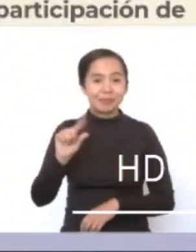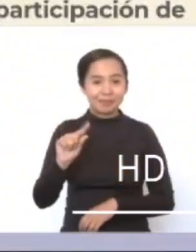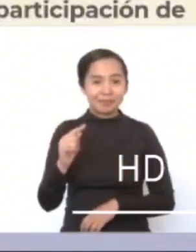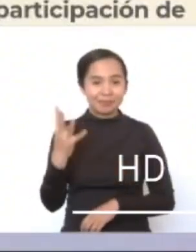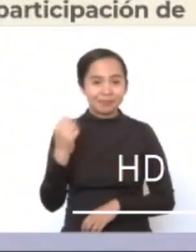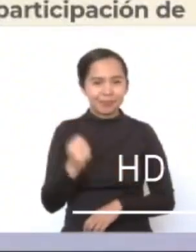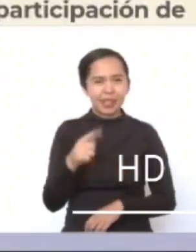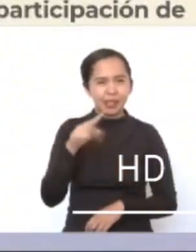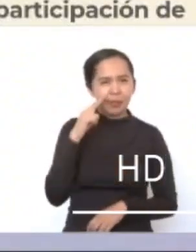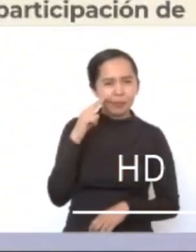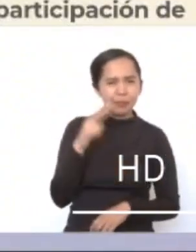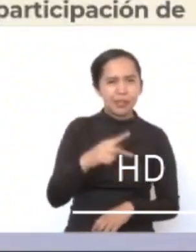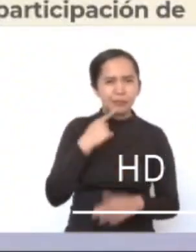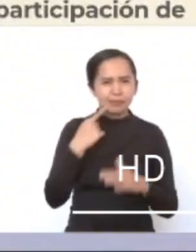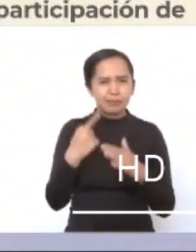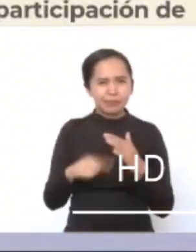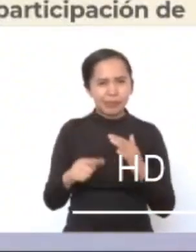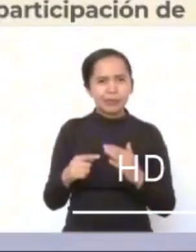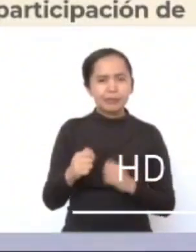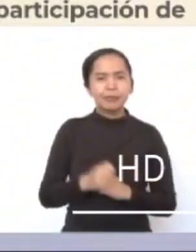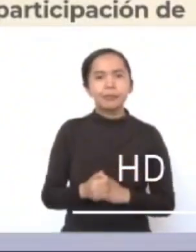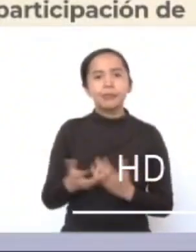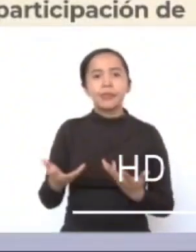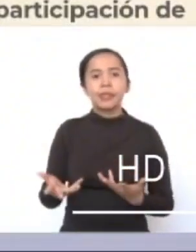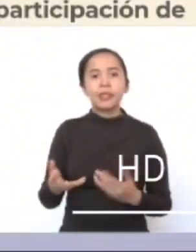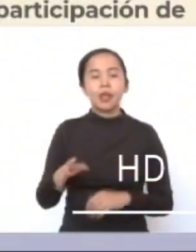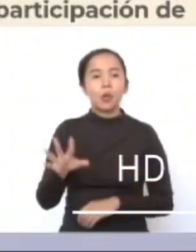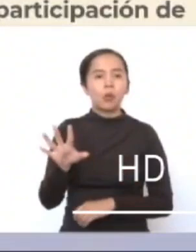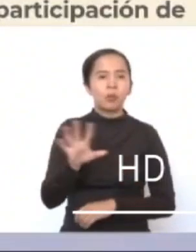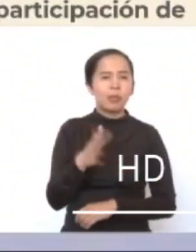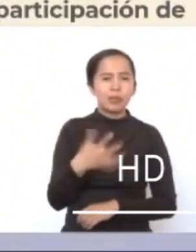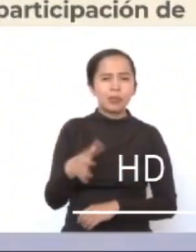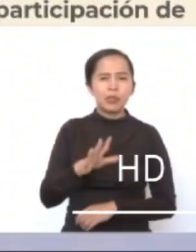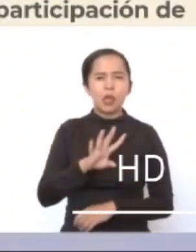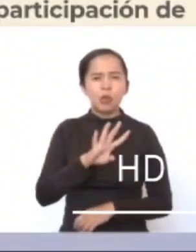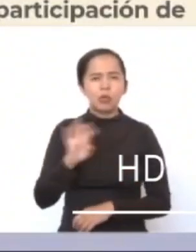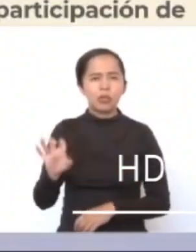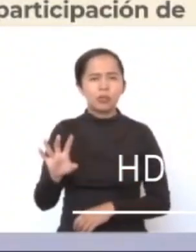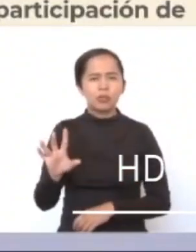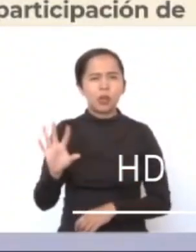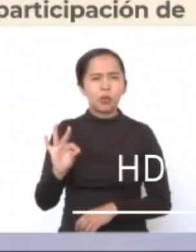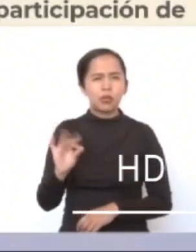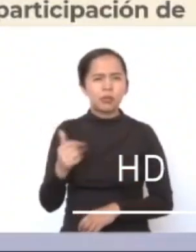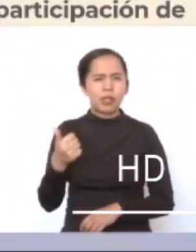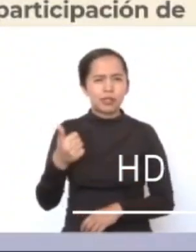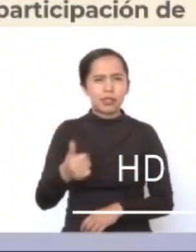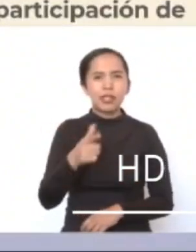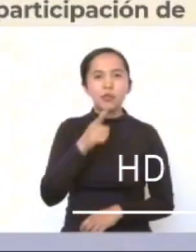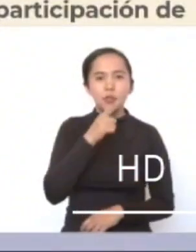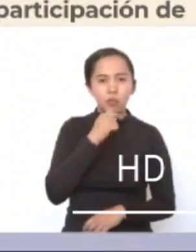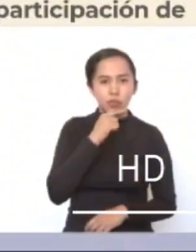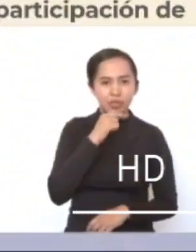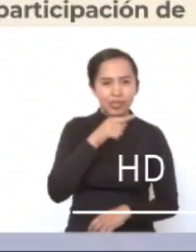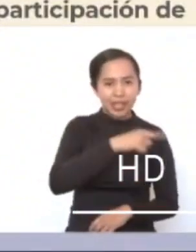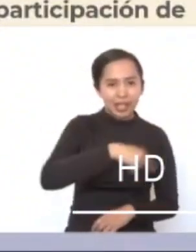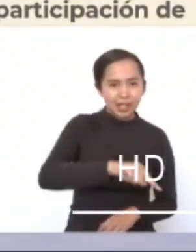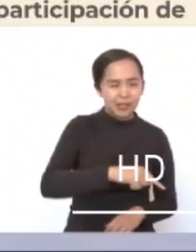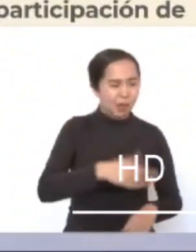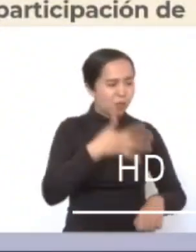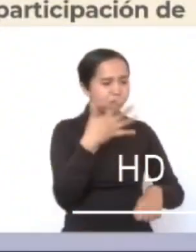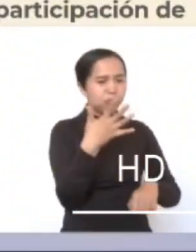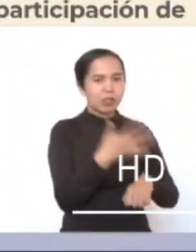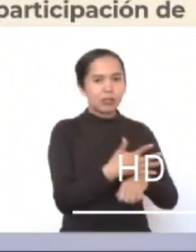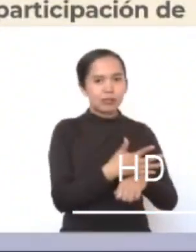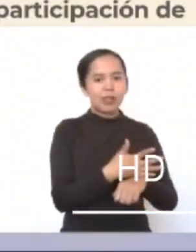mujeres. Derivado de la investigación de las mismas, 446 policías han sido sancionados y de